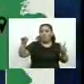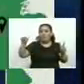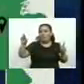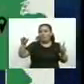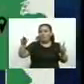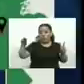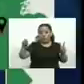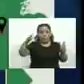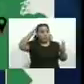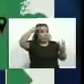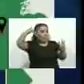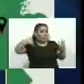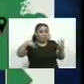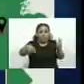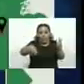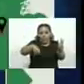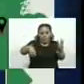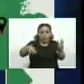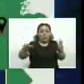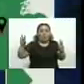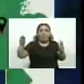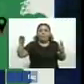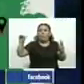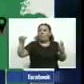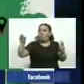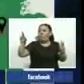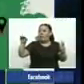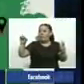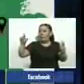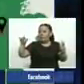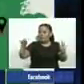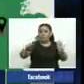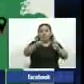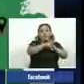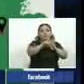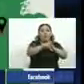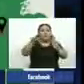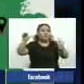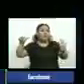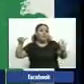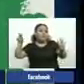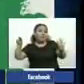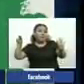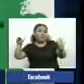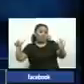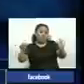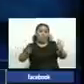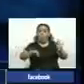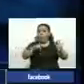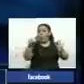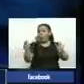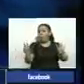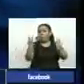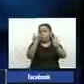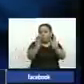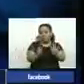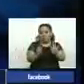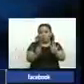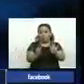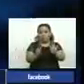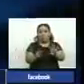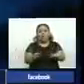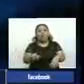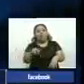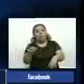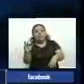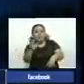Mariel Viz Contreras y Ana Fuaz, así como otros dos pasajeros, tres miembros de